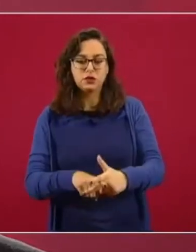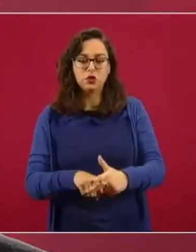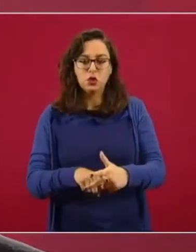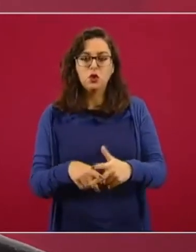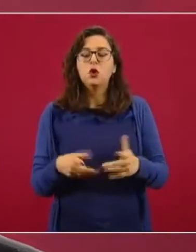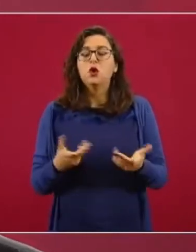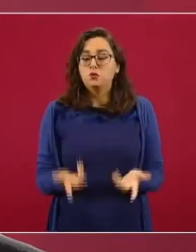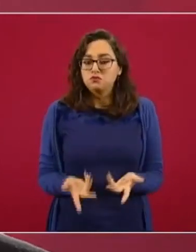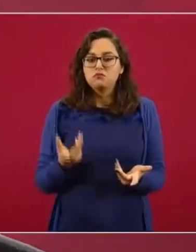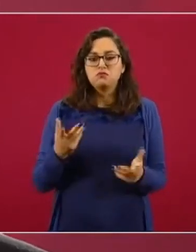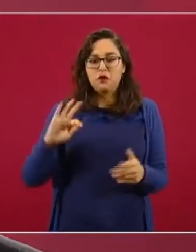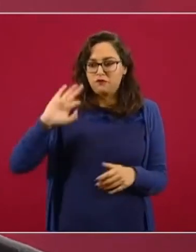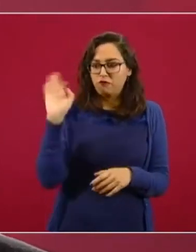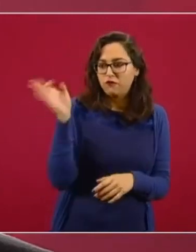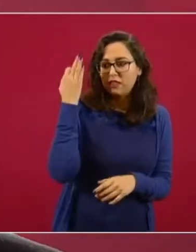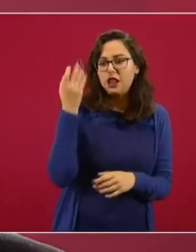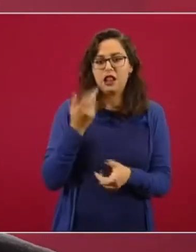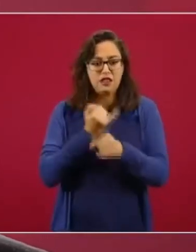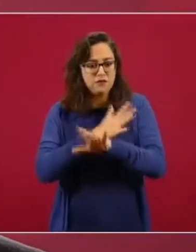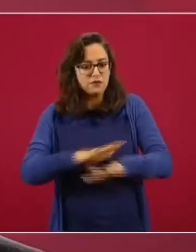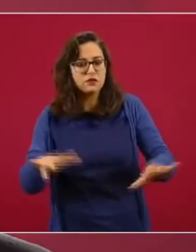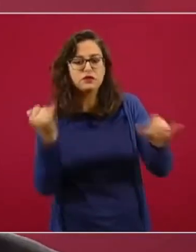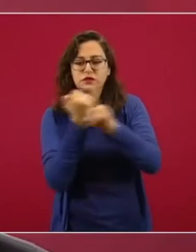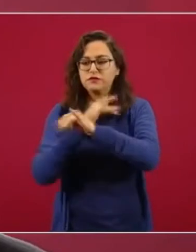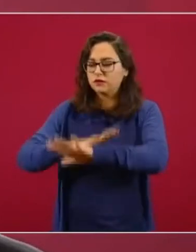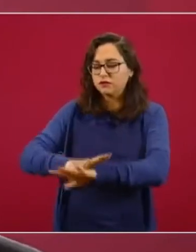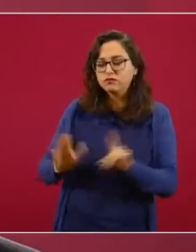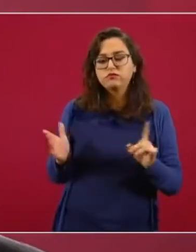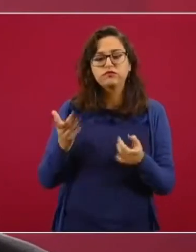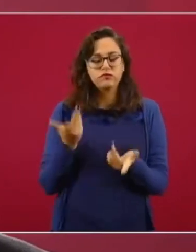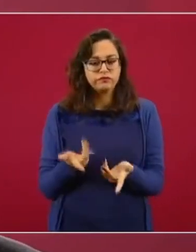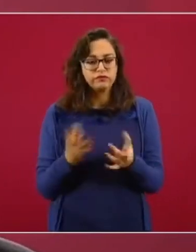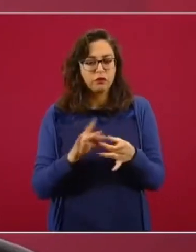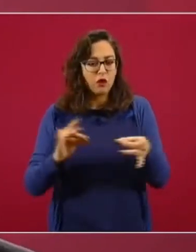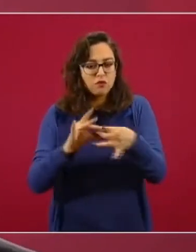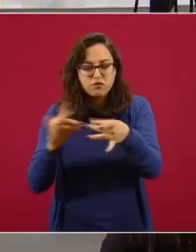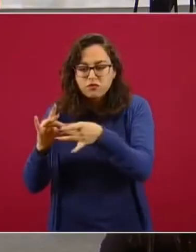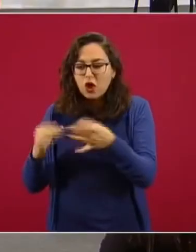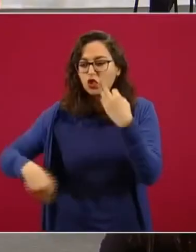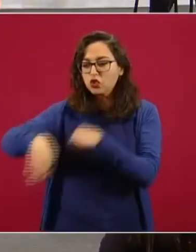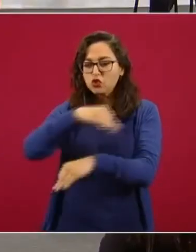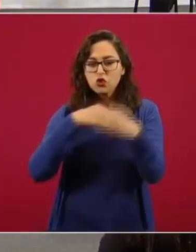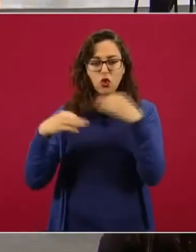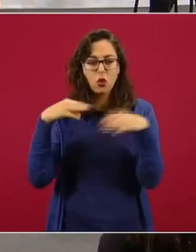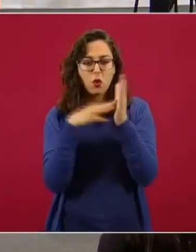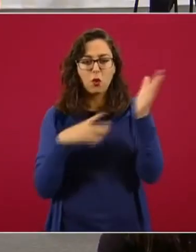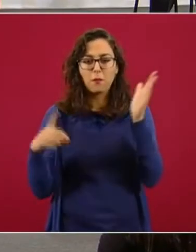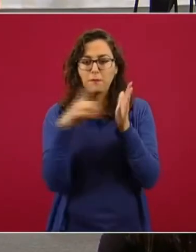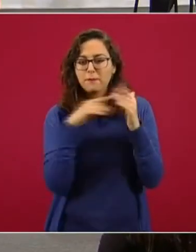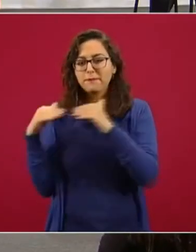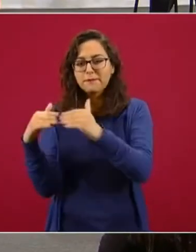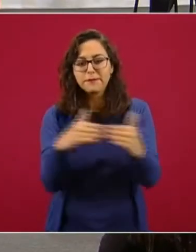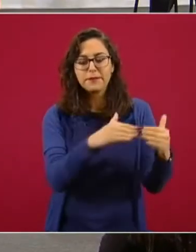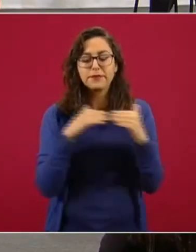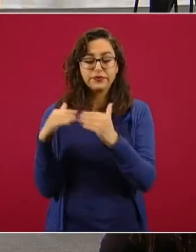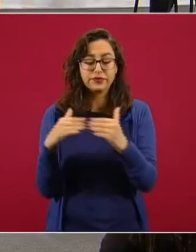hemos procurado dar asesoría a los estados y orientar para que se armonicen los métodos. En la parte clínica también